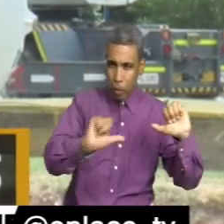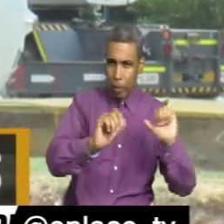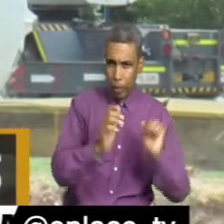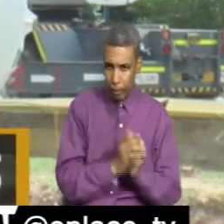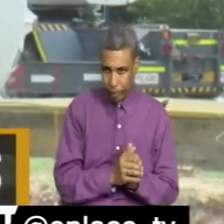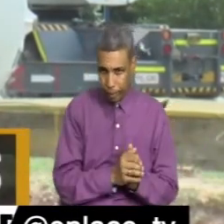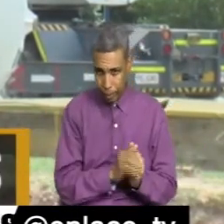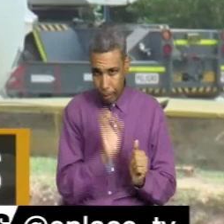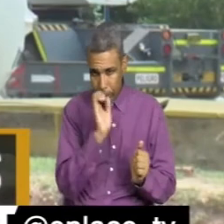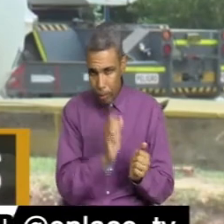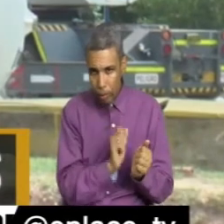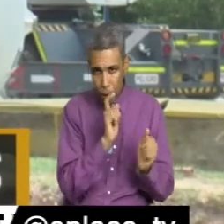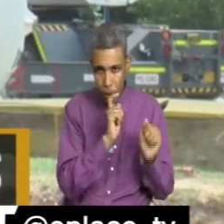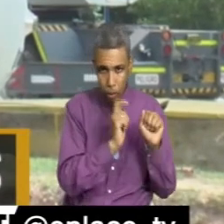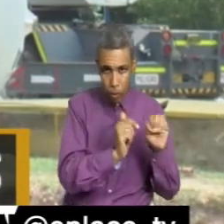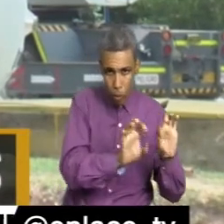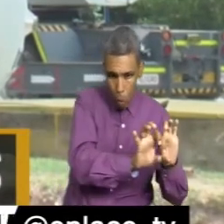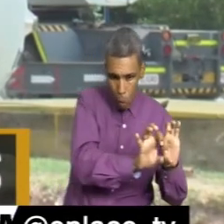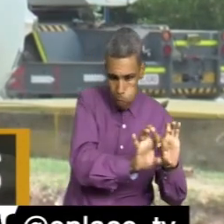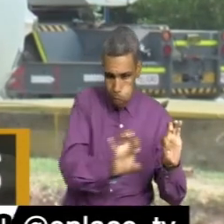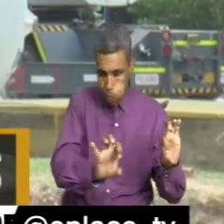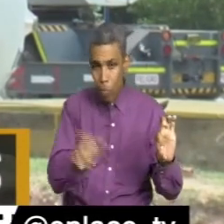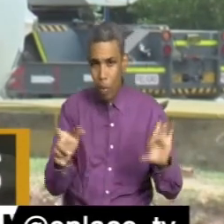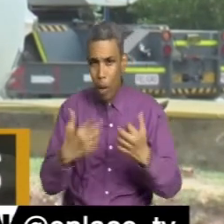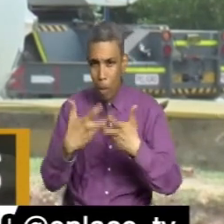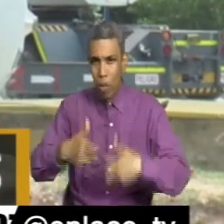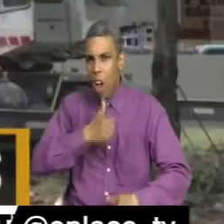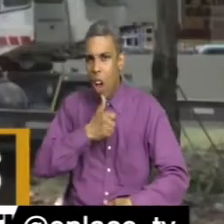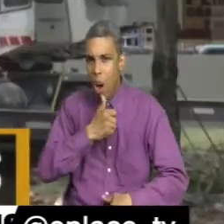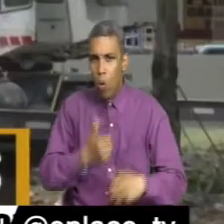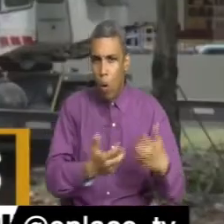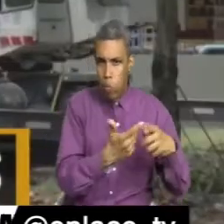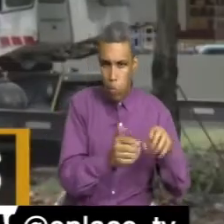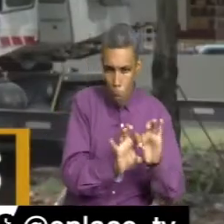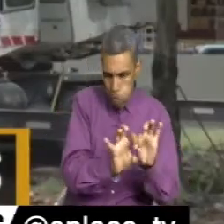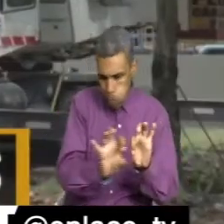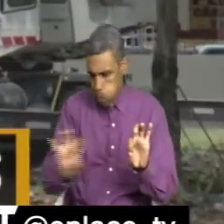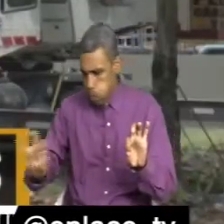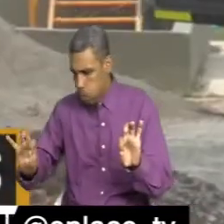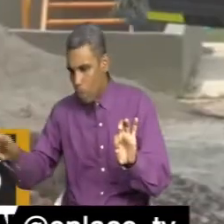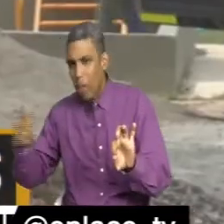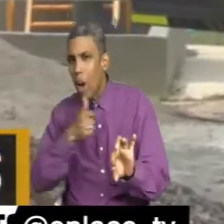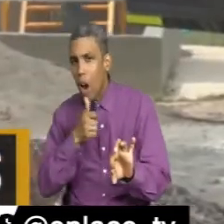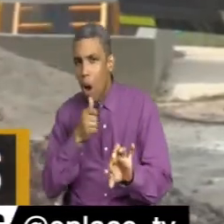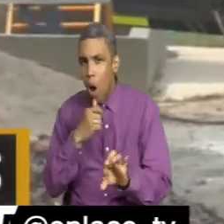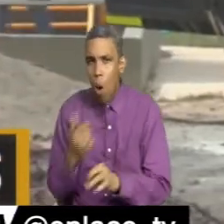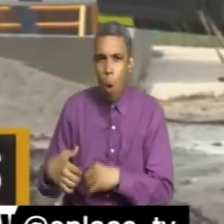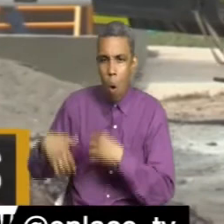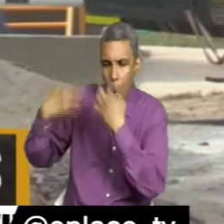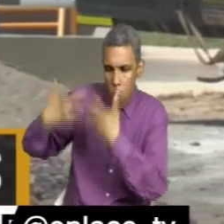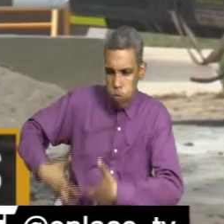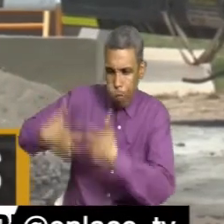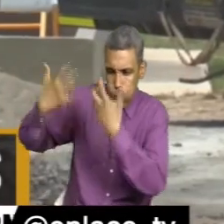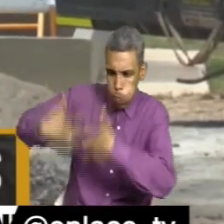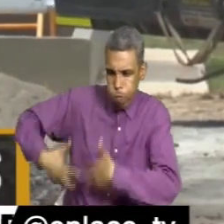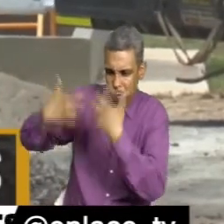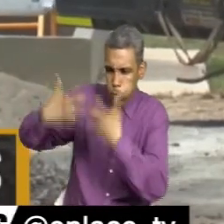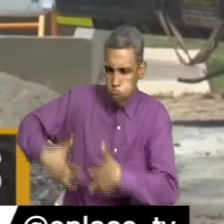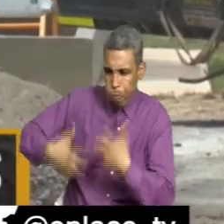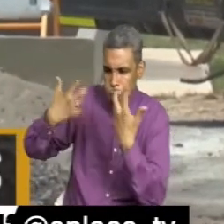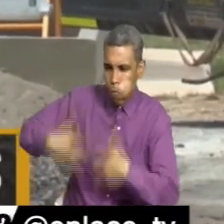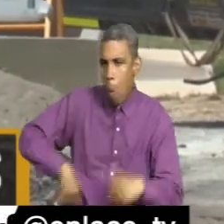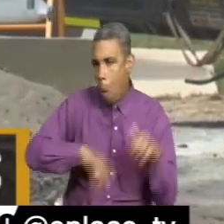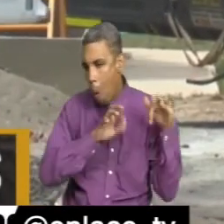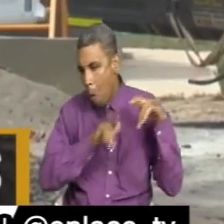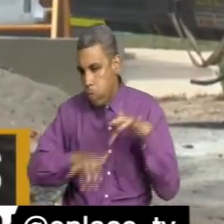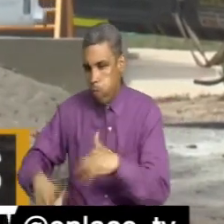que las partículas queden dispuestas para su proceso posterior de floculación, que es donde se unen las partículas para posteriormente